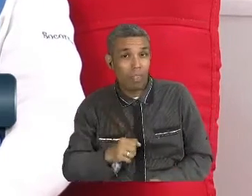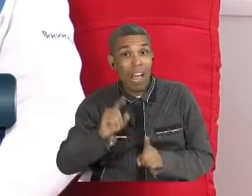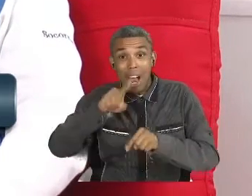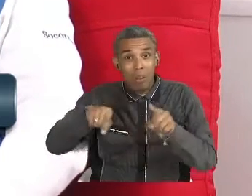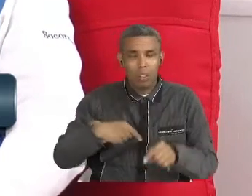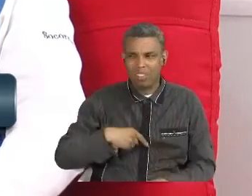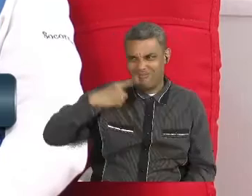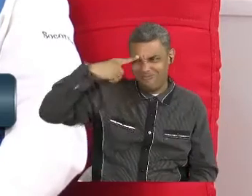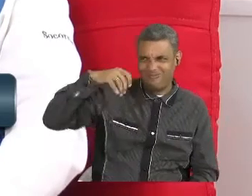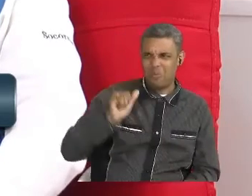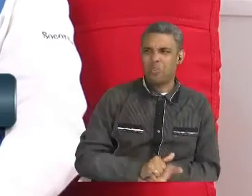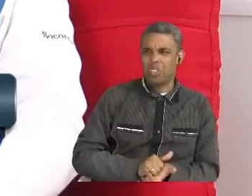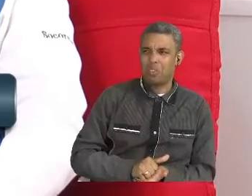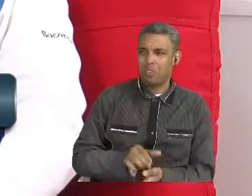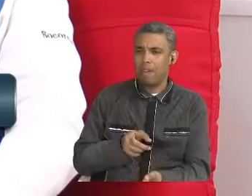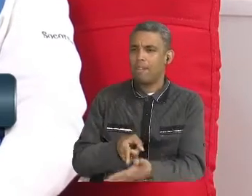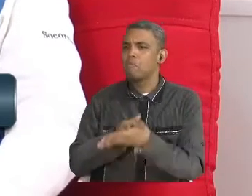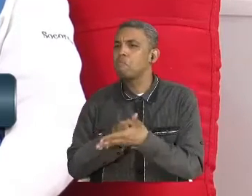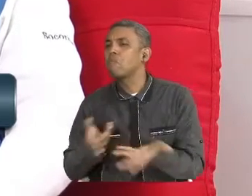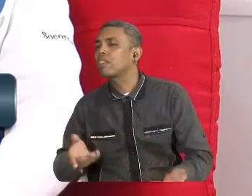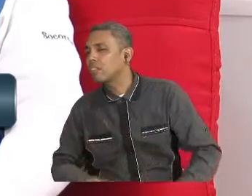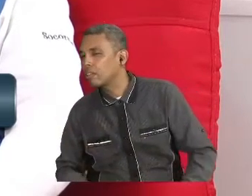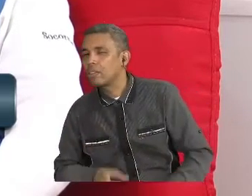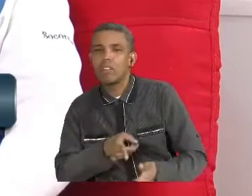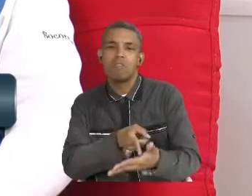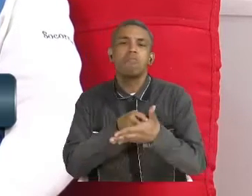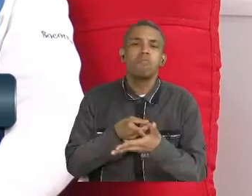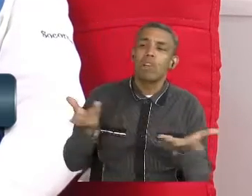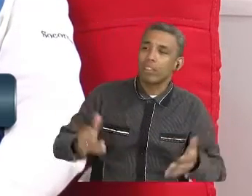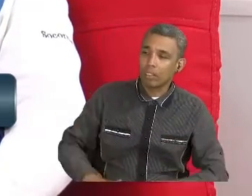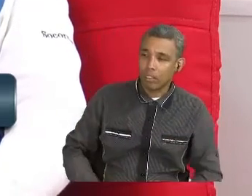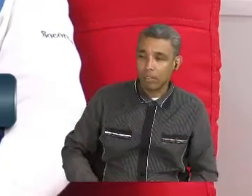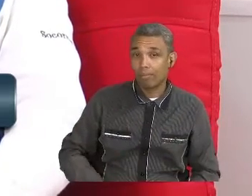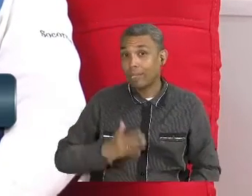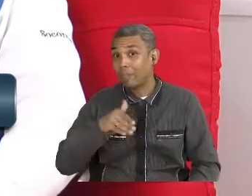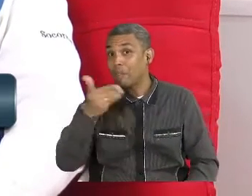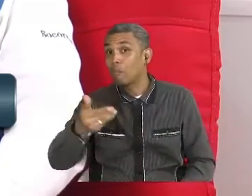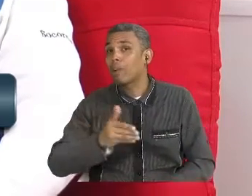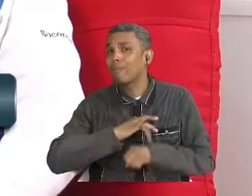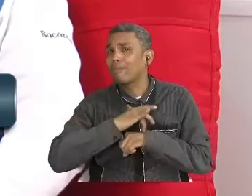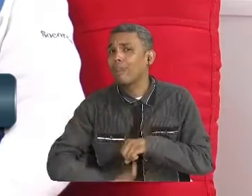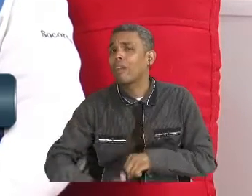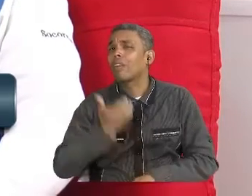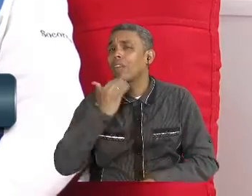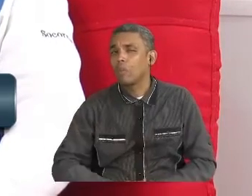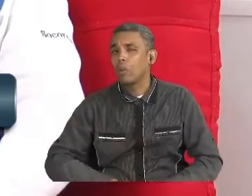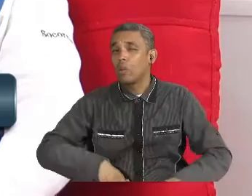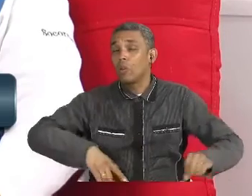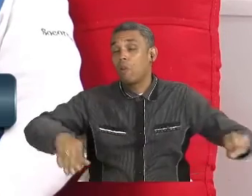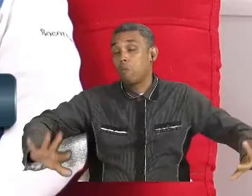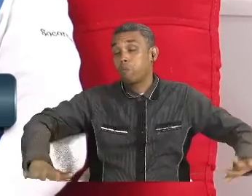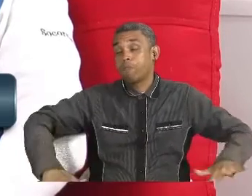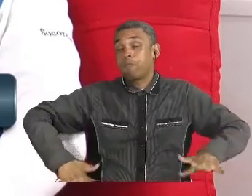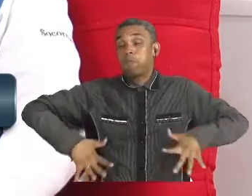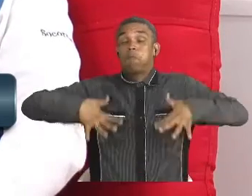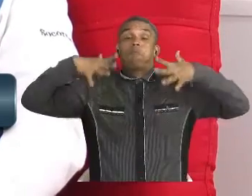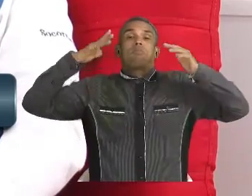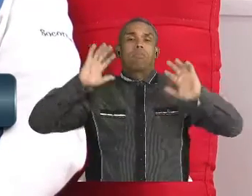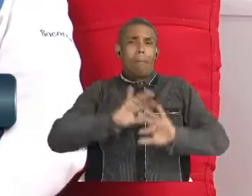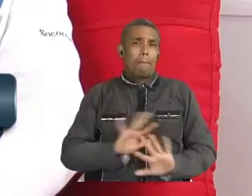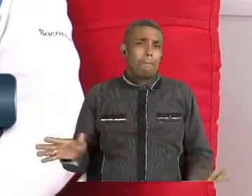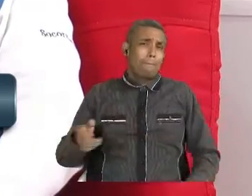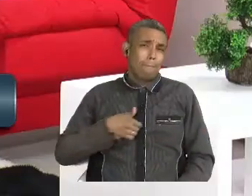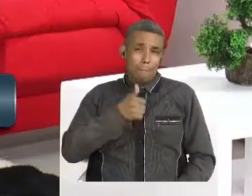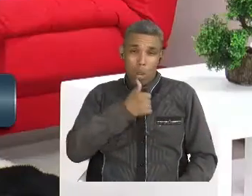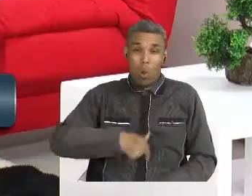situación. Entonces, es importante que la emergencia no nos avisa. No nos avisa si es fin de semana, si es de día, si es de noche. Las complicaciones se